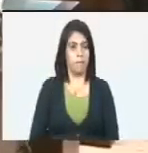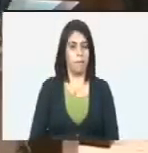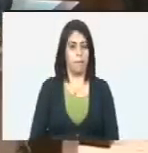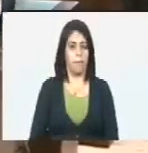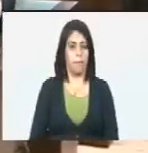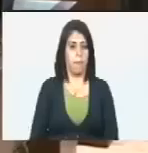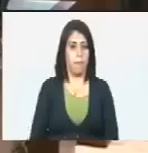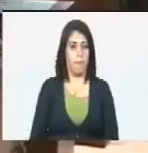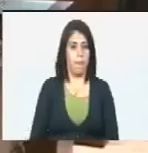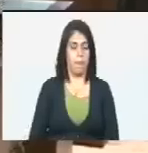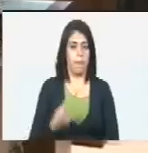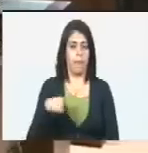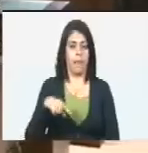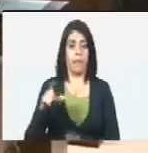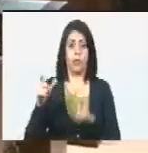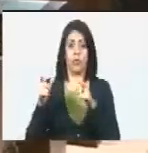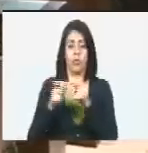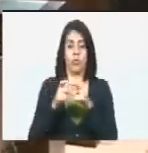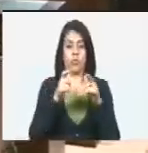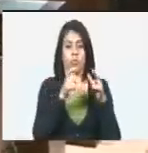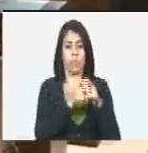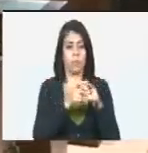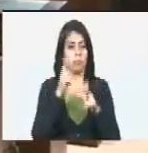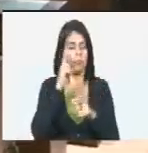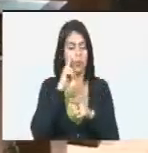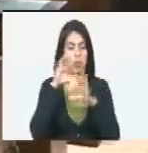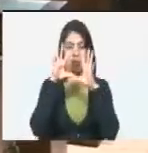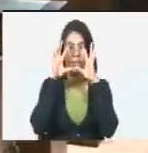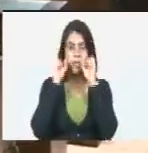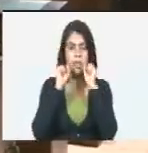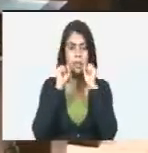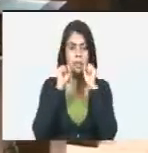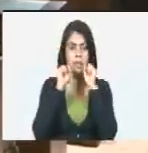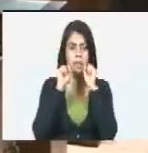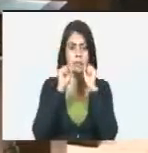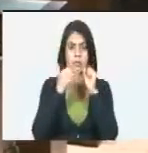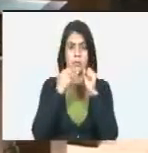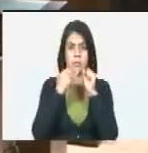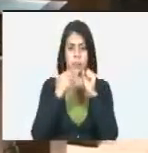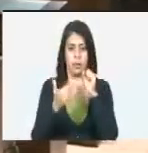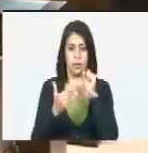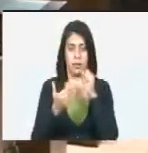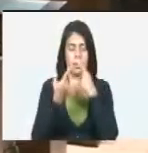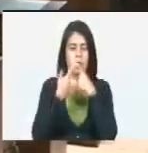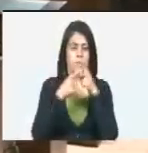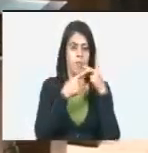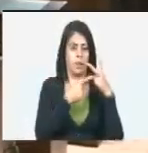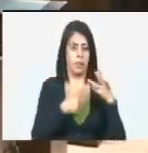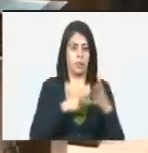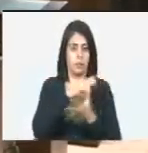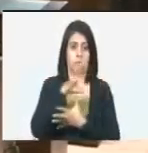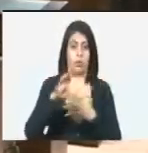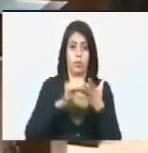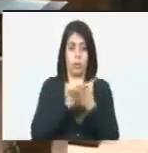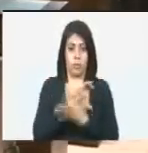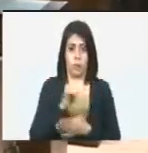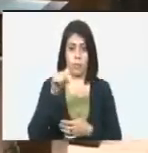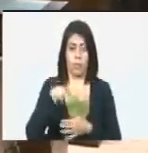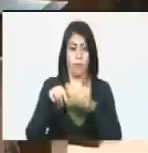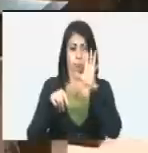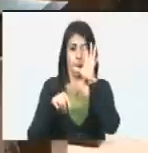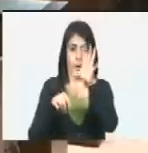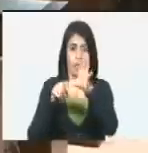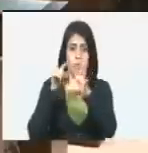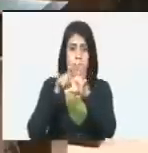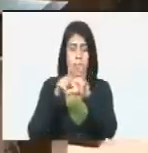Hay sectores que como que no han captado bien la multiplicidad de problemas que tiene la nación y que